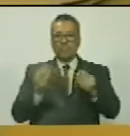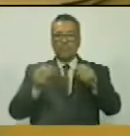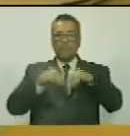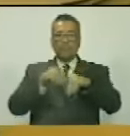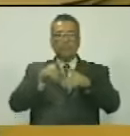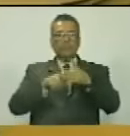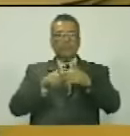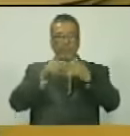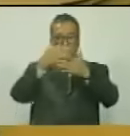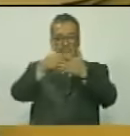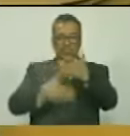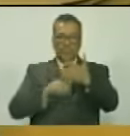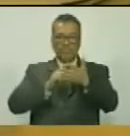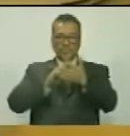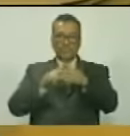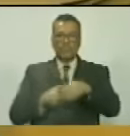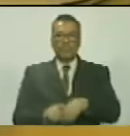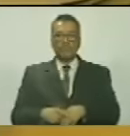cuenta, ciudadano presidente.